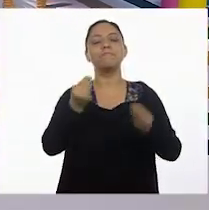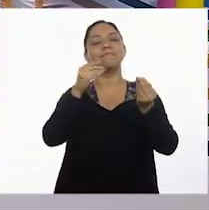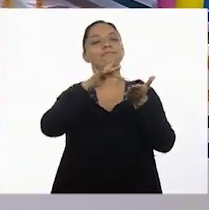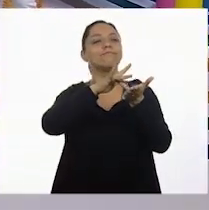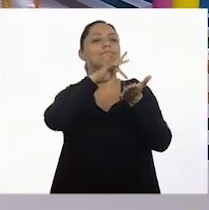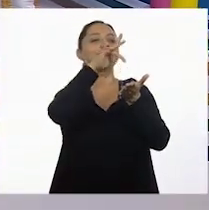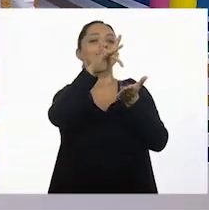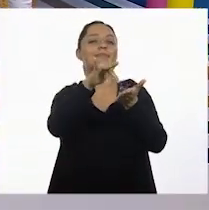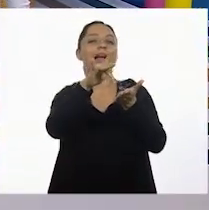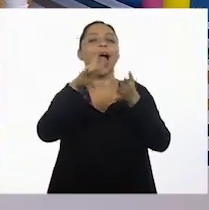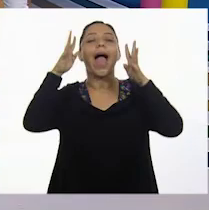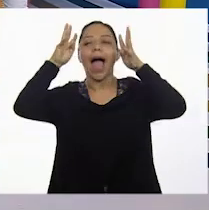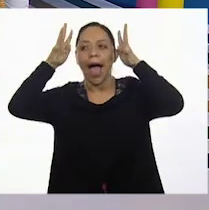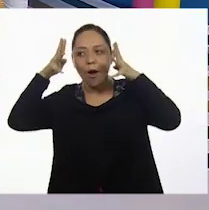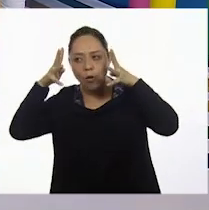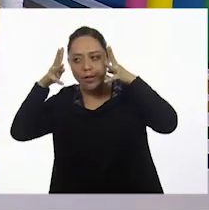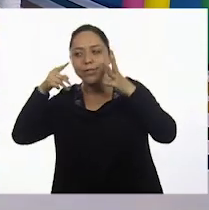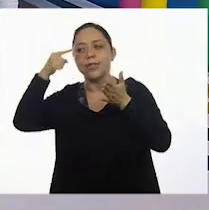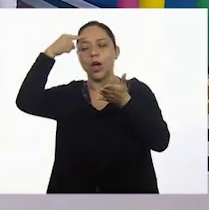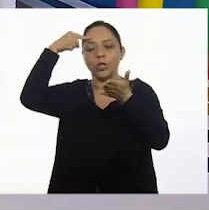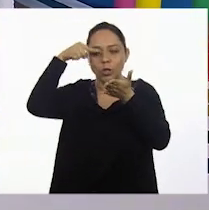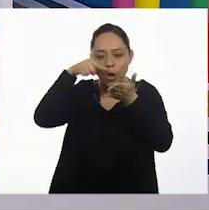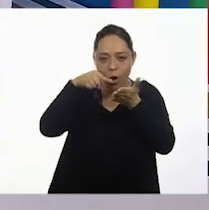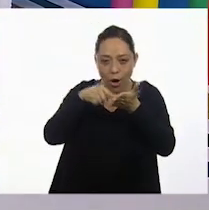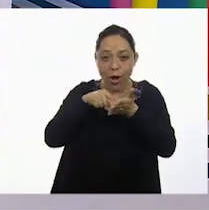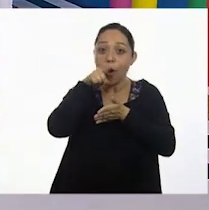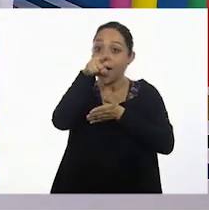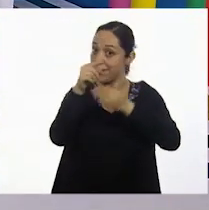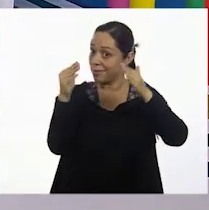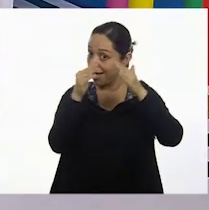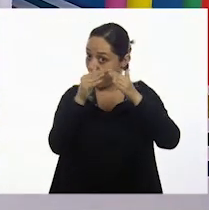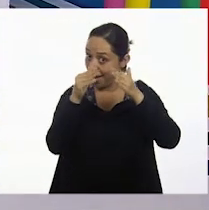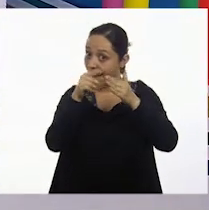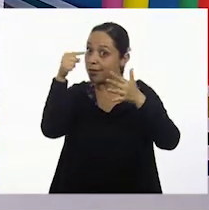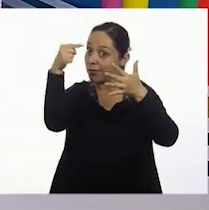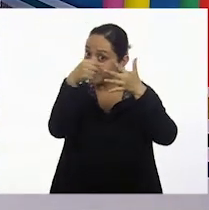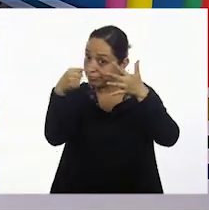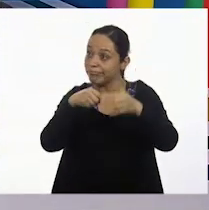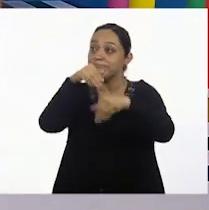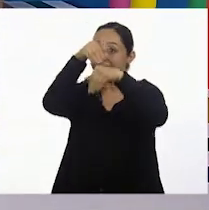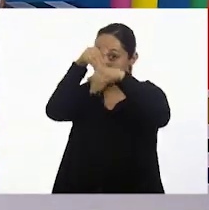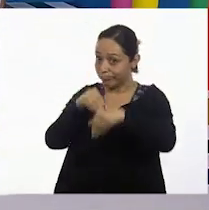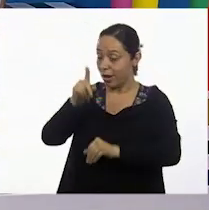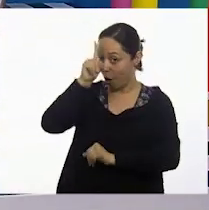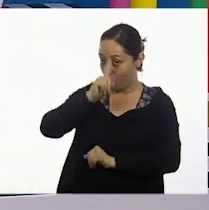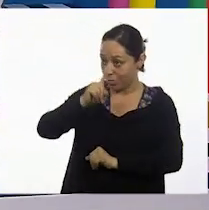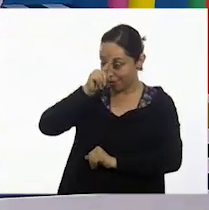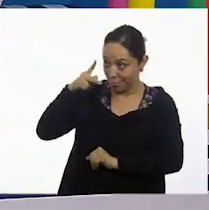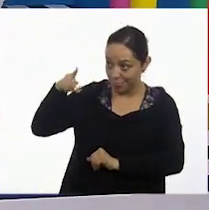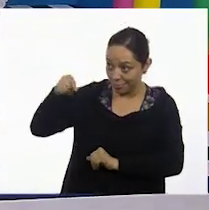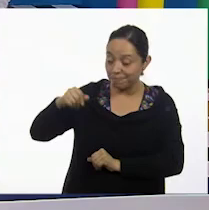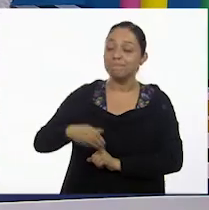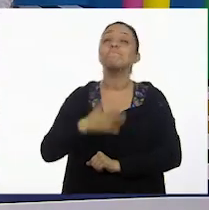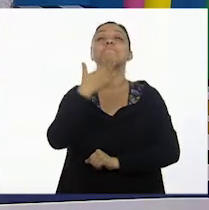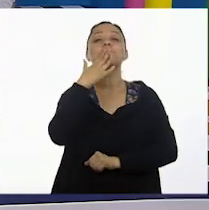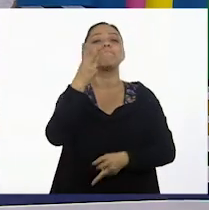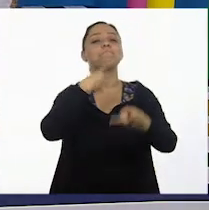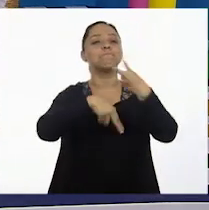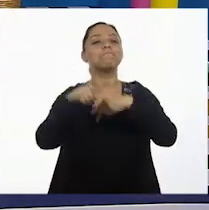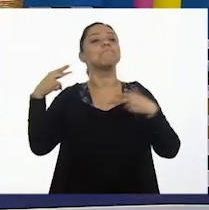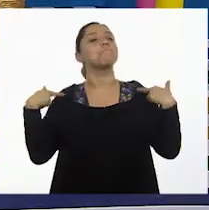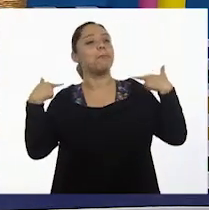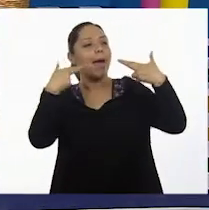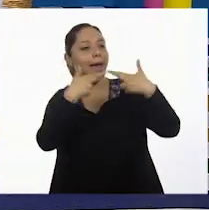Muchísimas gracias, Ajo Listo. Estoy segura que allá en casita están siguiendo todos tus consejos. Ahora sí, bienvenido,